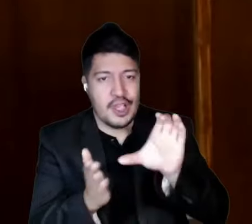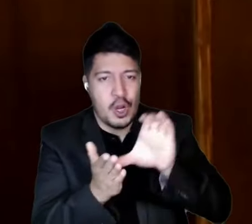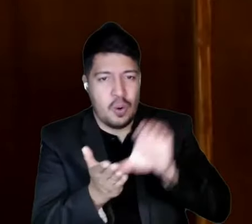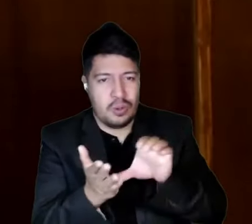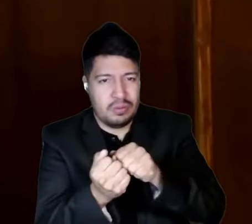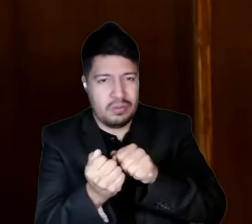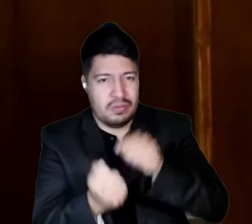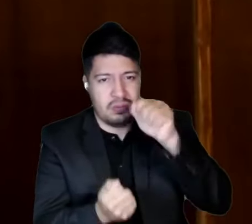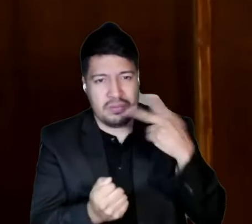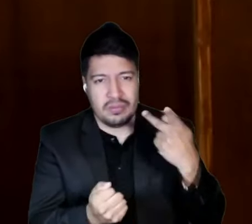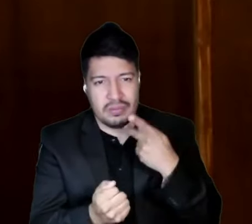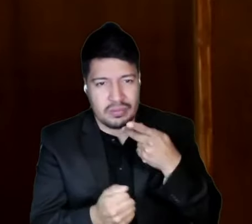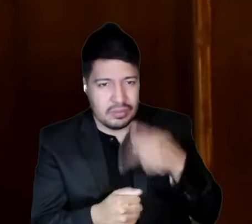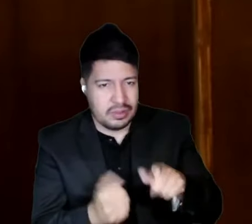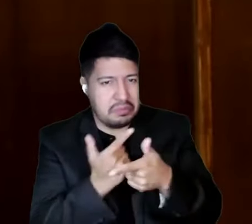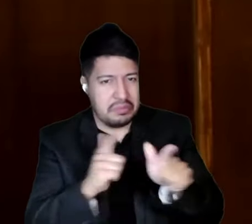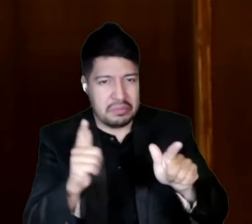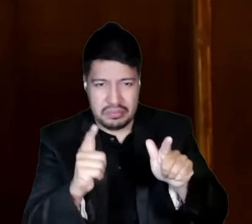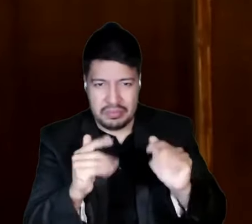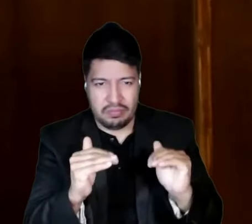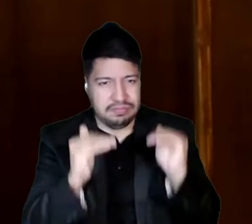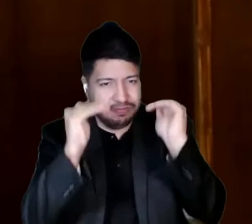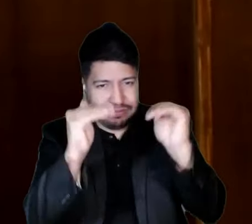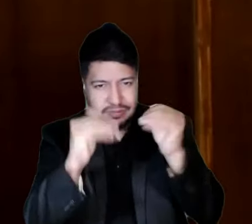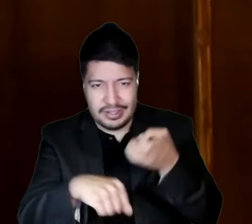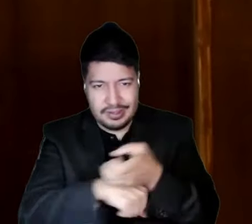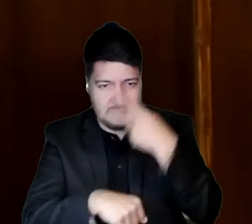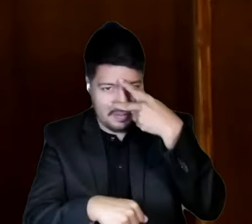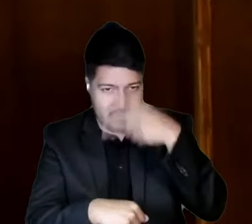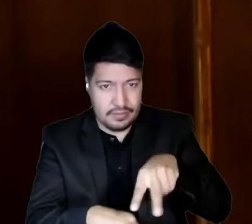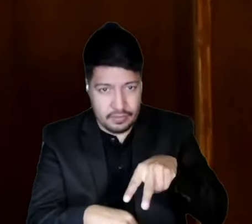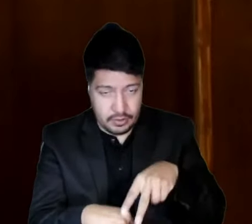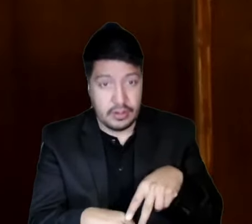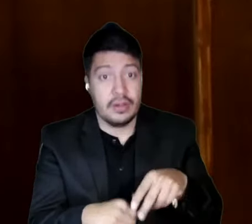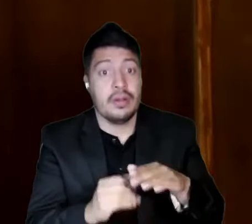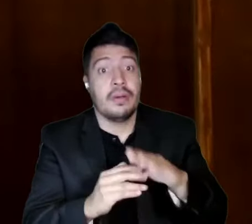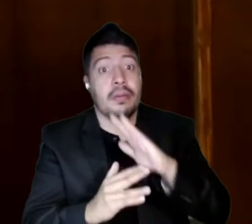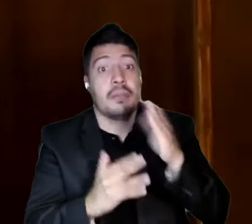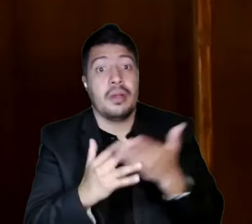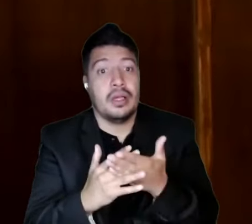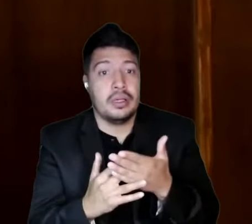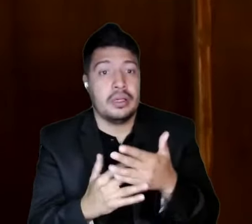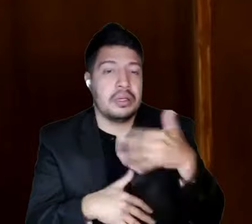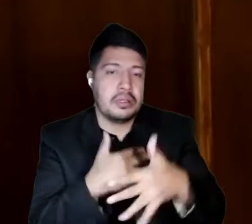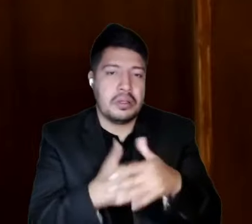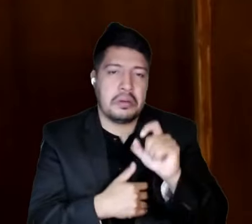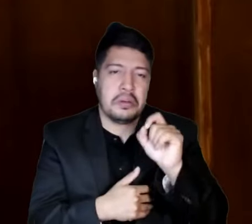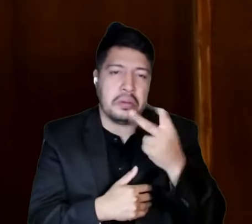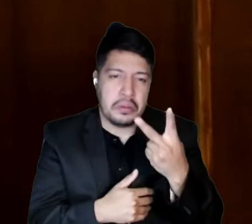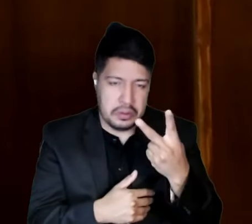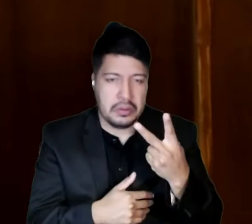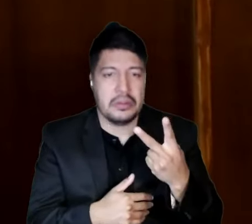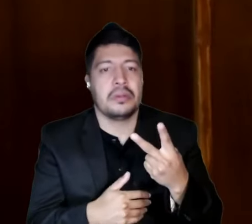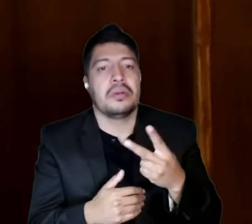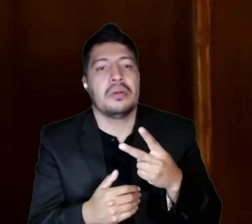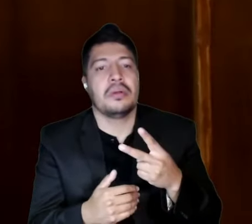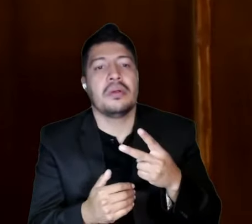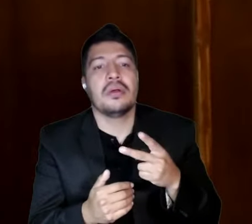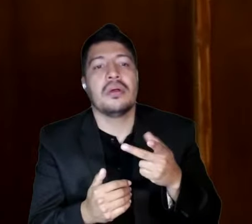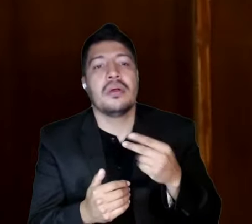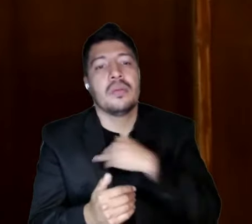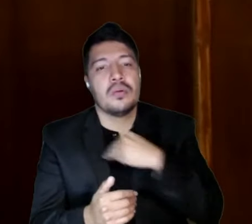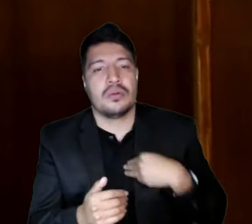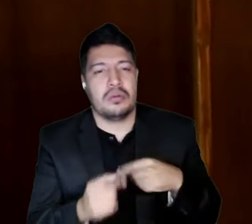soberano de México 15 fracción 5 y 22 de la ley de planeación del estado de de México y municipios y 15